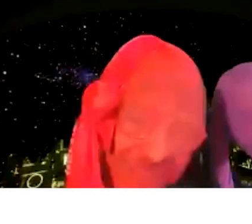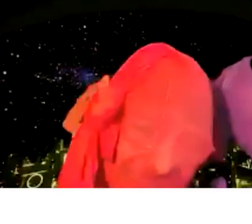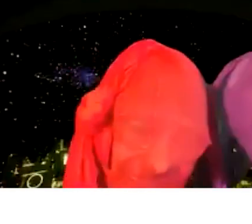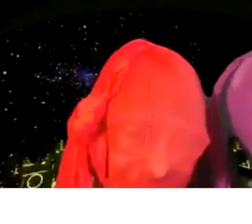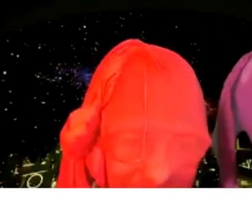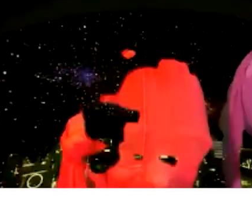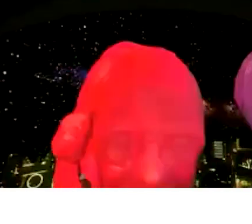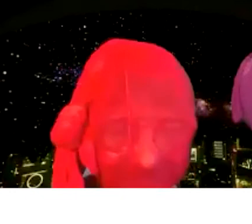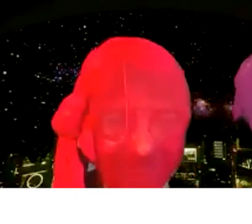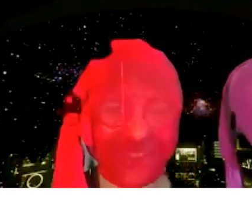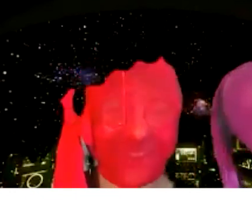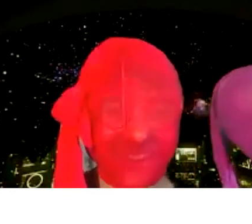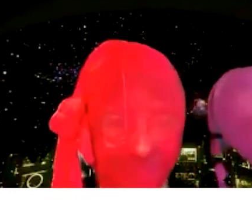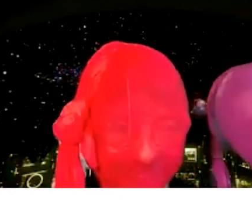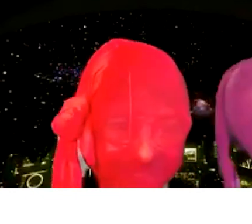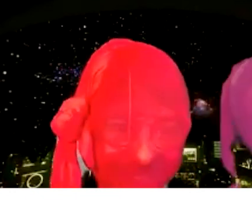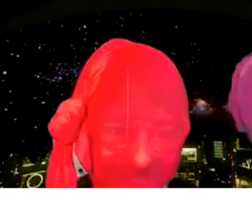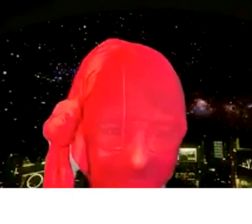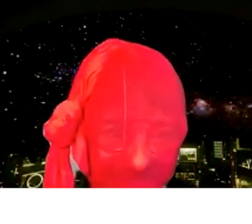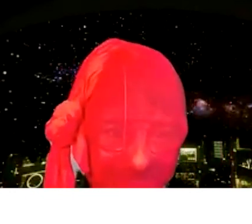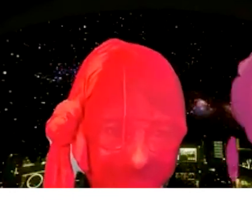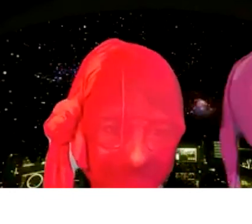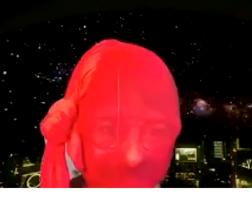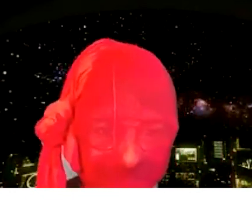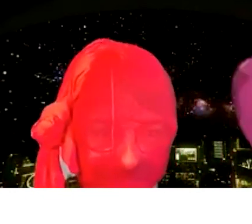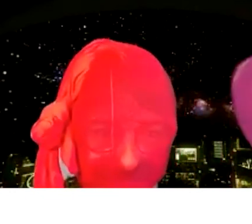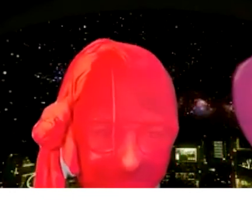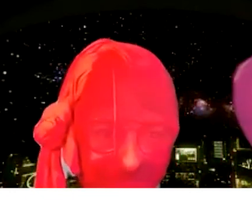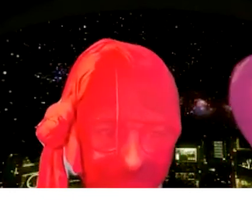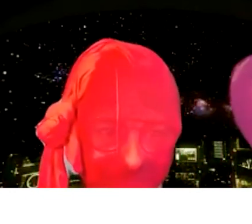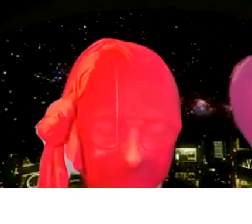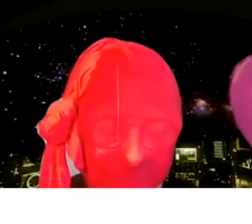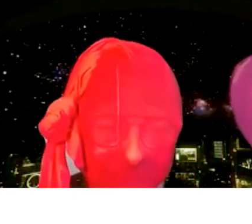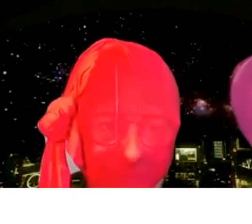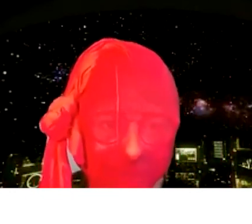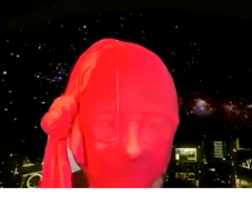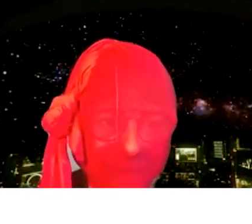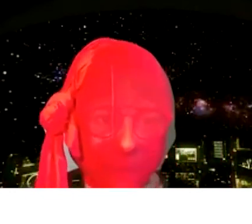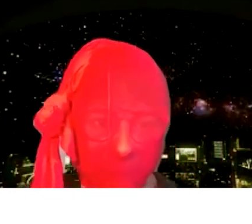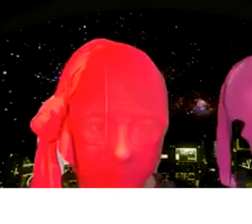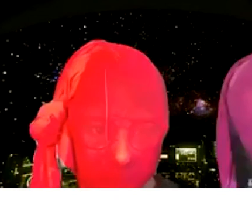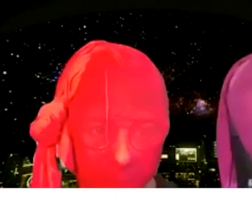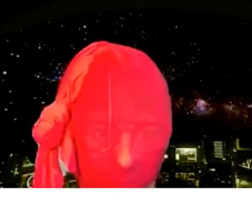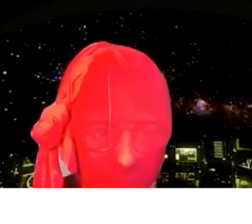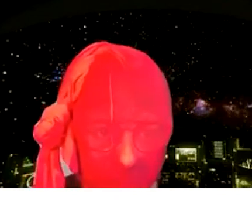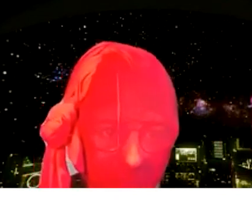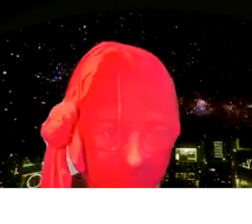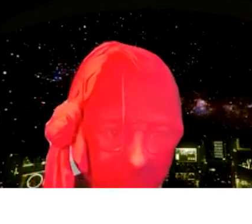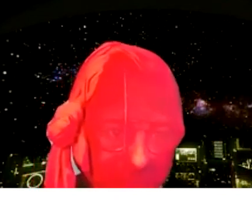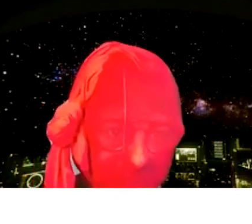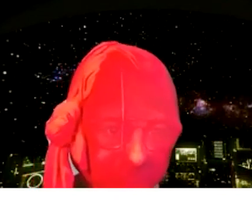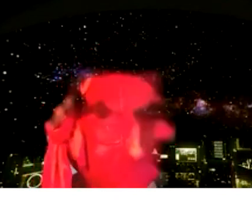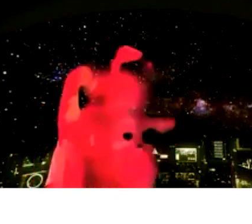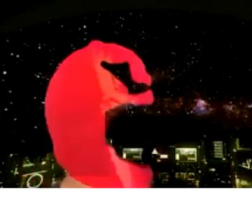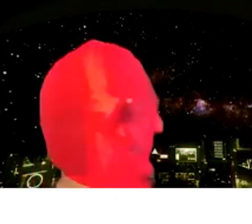Llegó de la tierra un comentario de Aide Bañuelos, que es una artista acá en Cholula, y